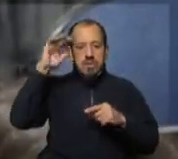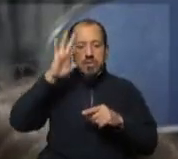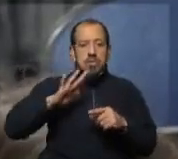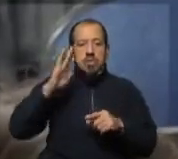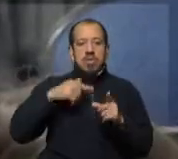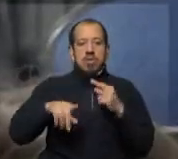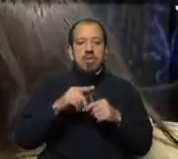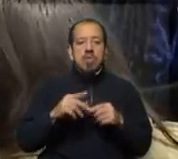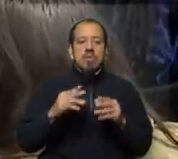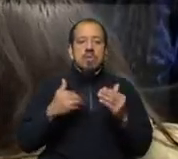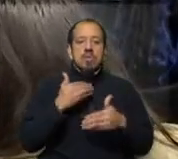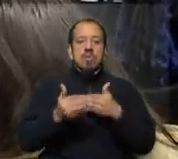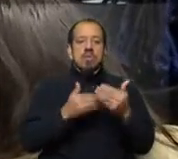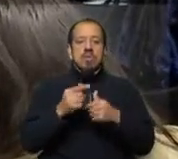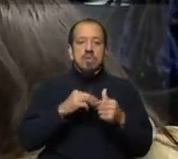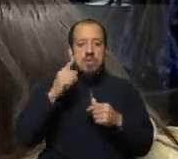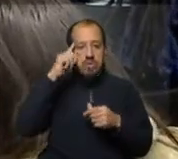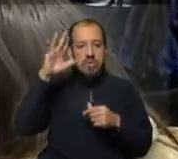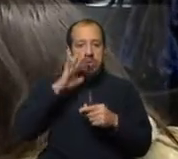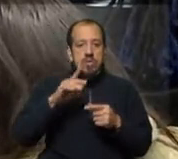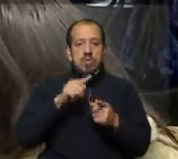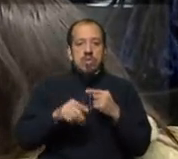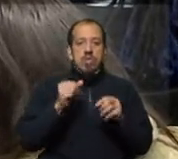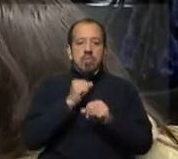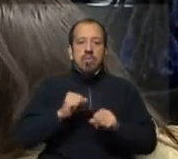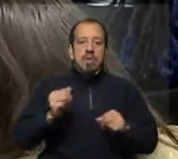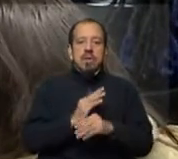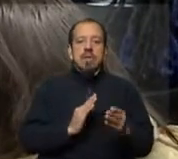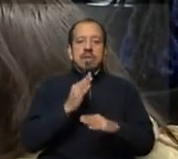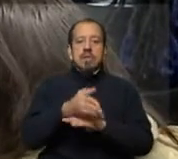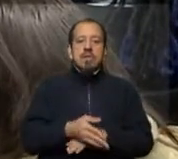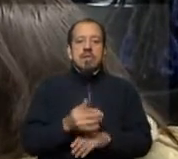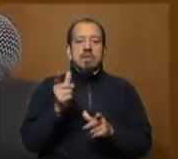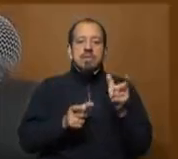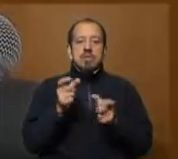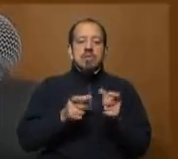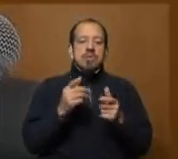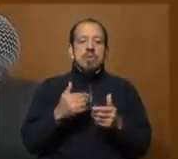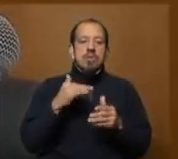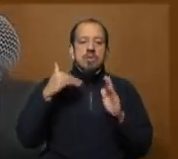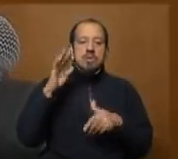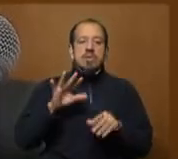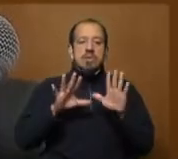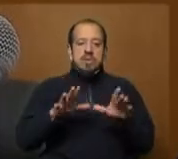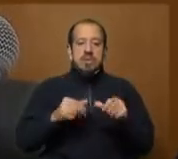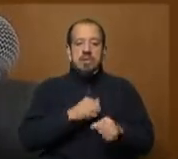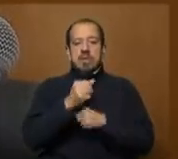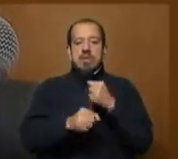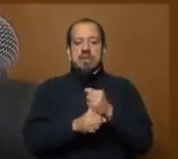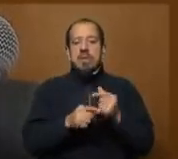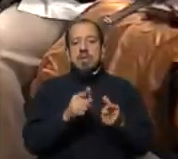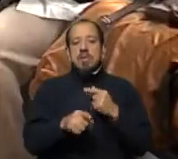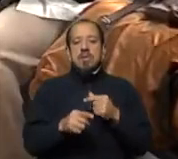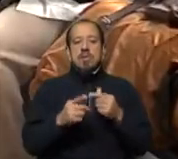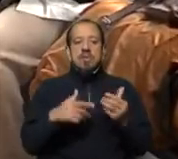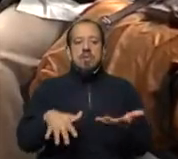proceso psicoterapéutico individual focal. Podrán acceder al servicio personas mayores de 10 años que residan en los barrios